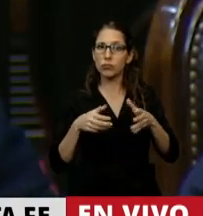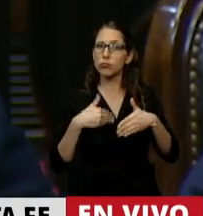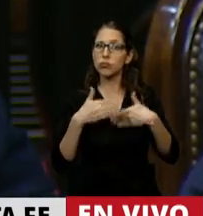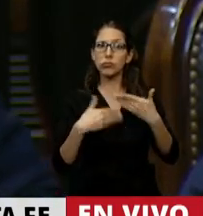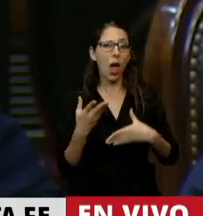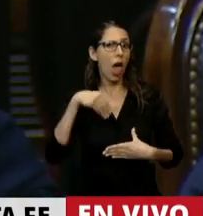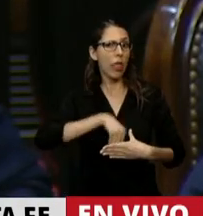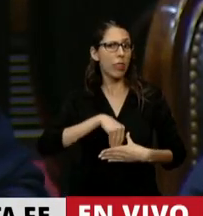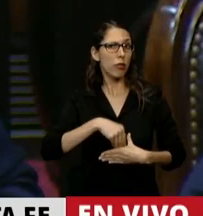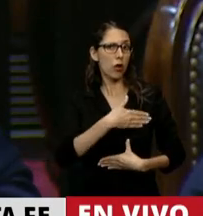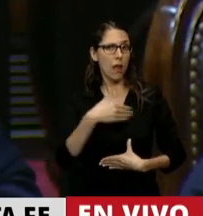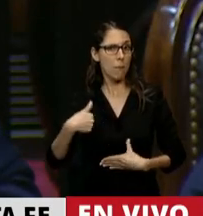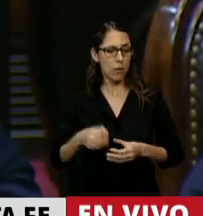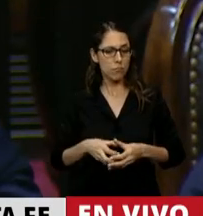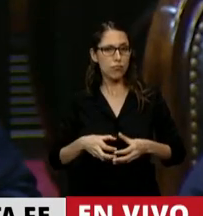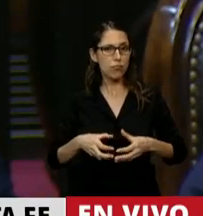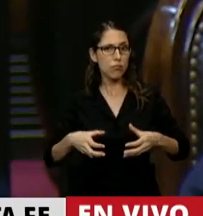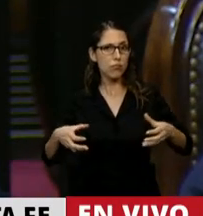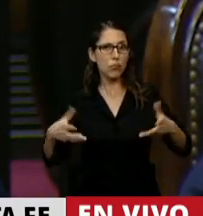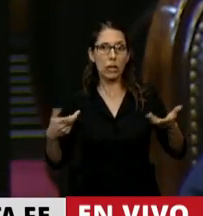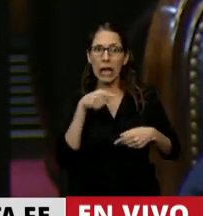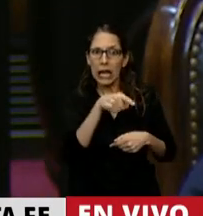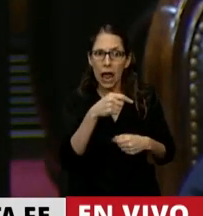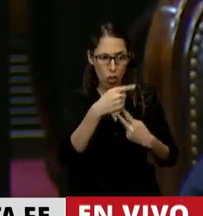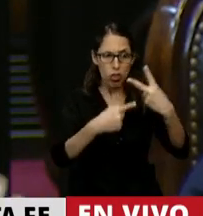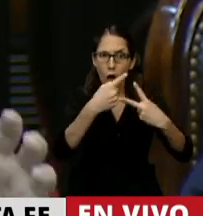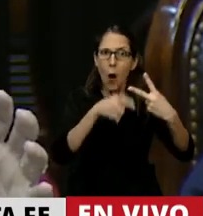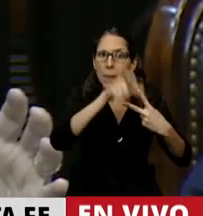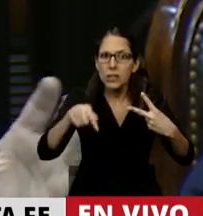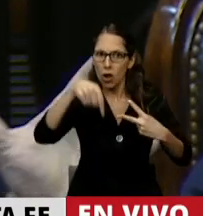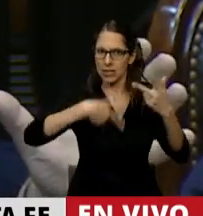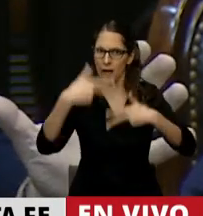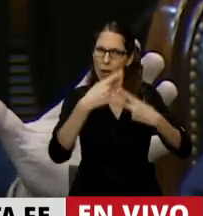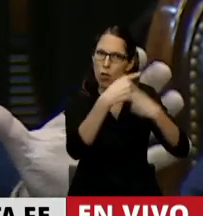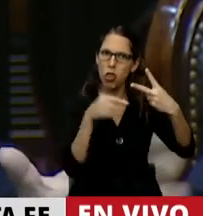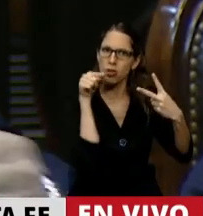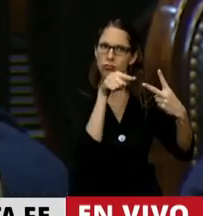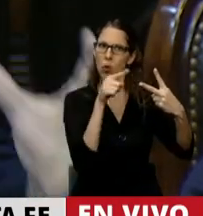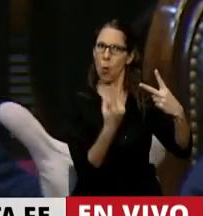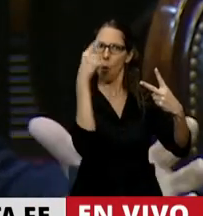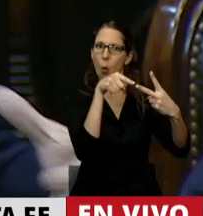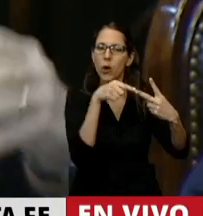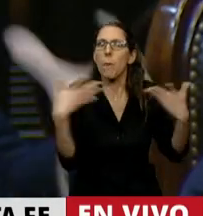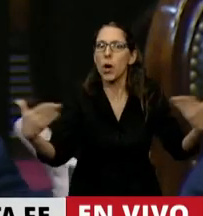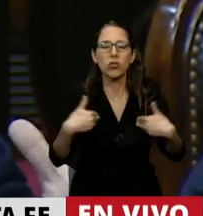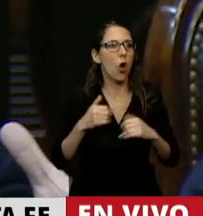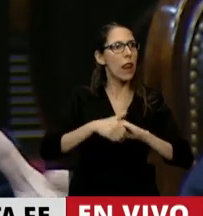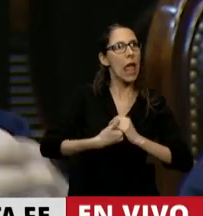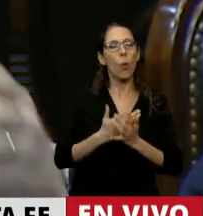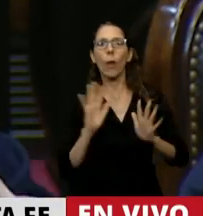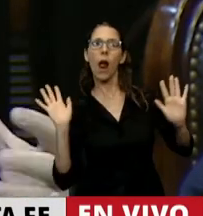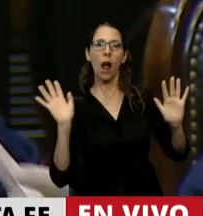el seno materno y es uno de los protagonistas de este drama. A partir de esto tenemos que no podemos ser neutros. Esto es lo que me pasa, se lo